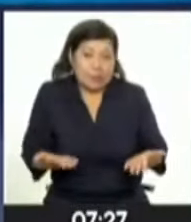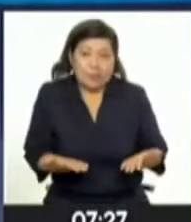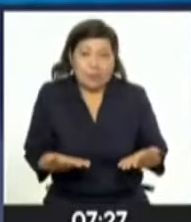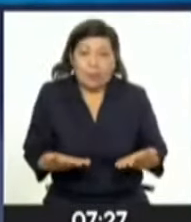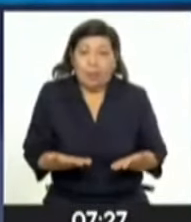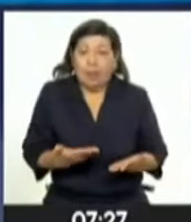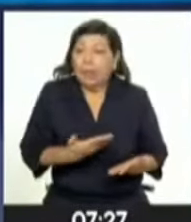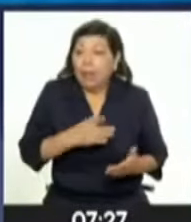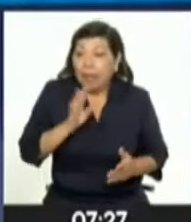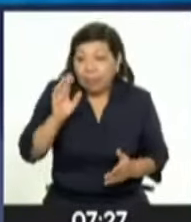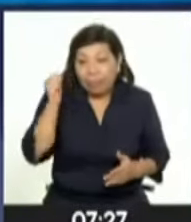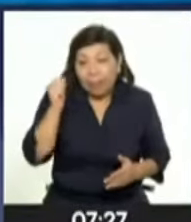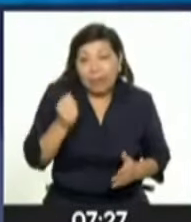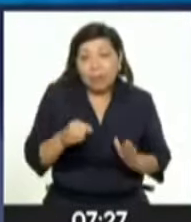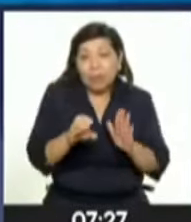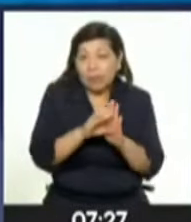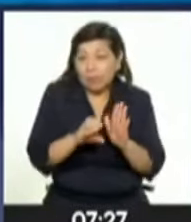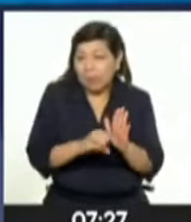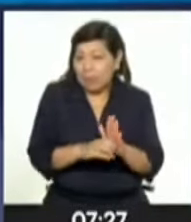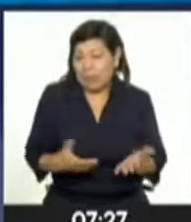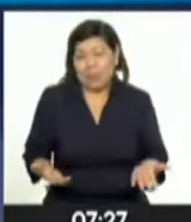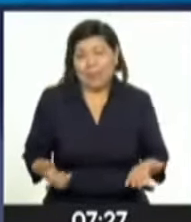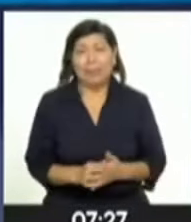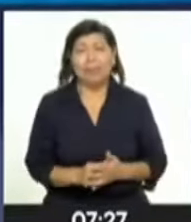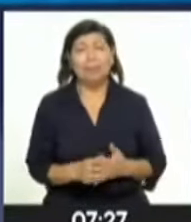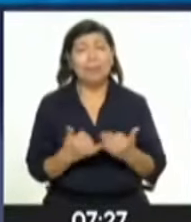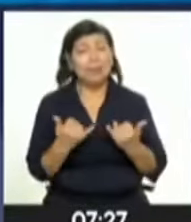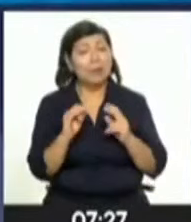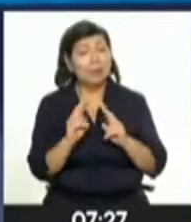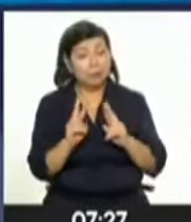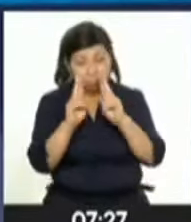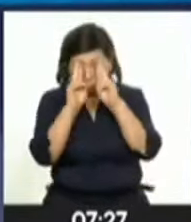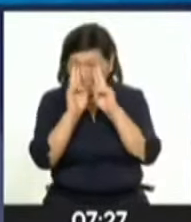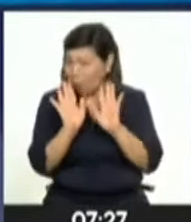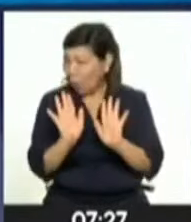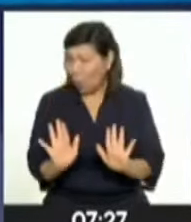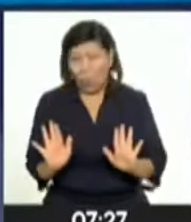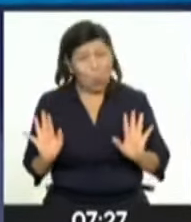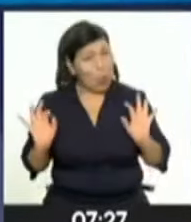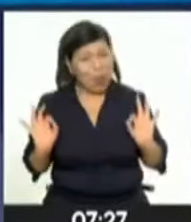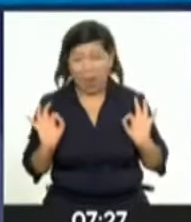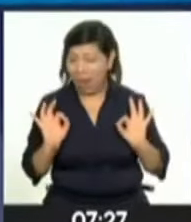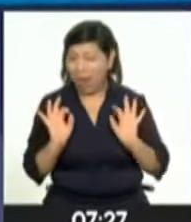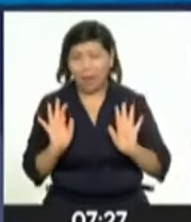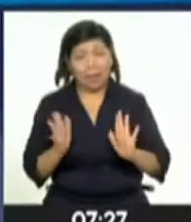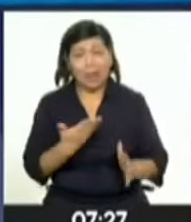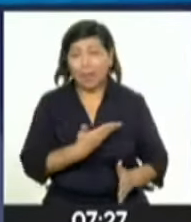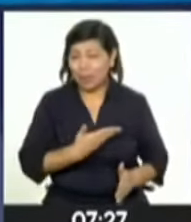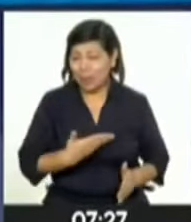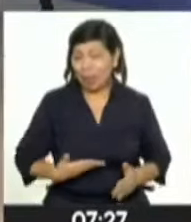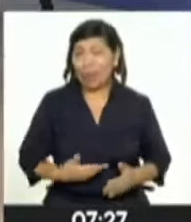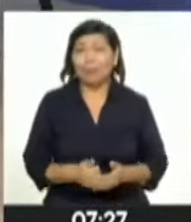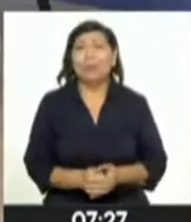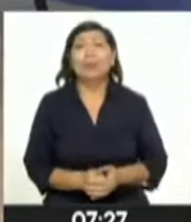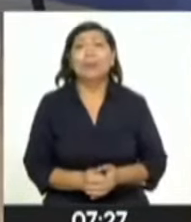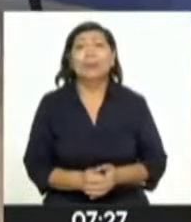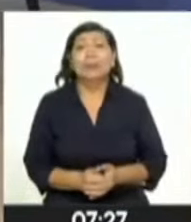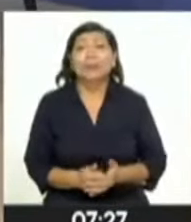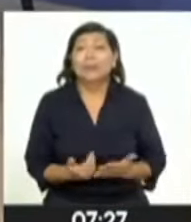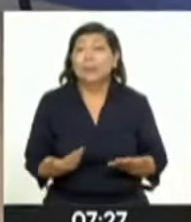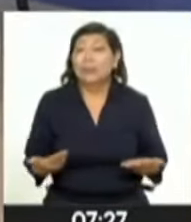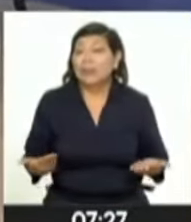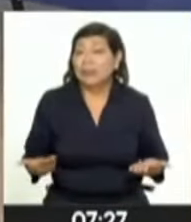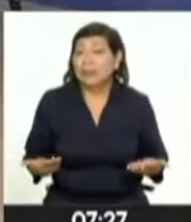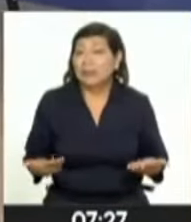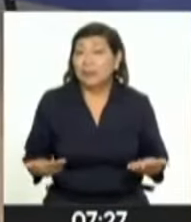es pública, es un derecho constitucional consagrado y eso lo vamos a respetar y defender además. Bueno, lo que ya no es una